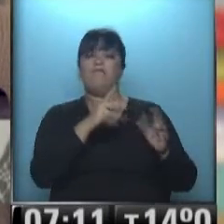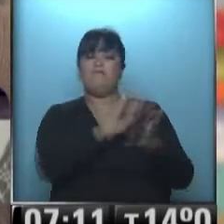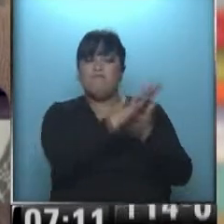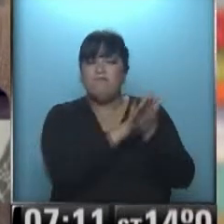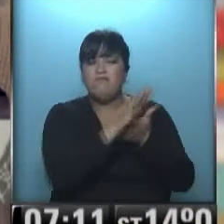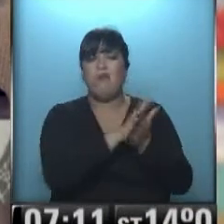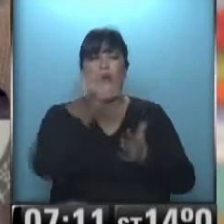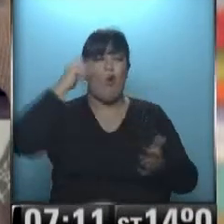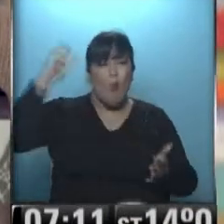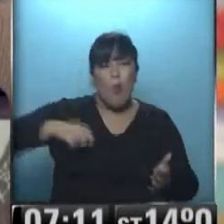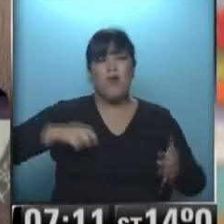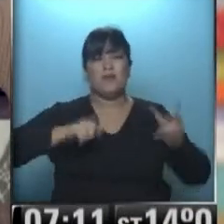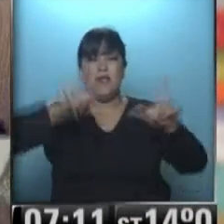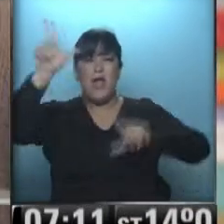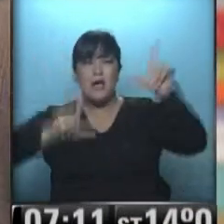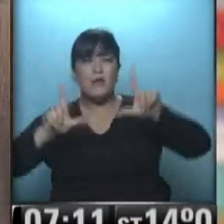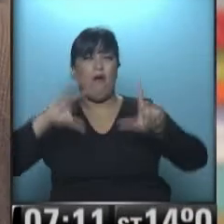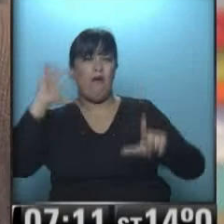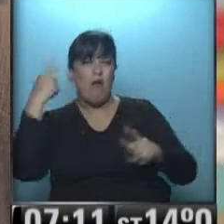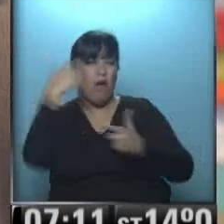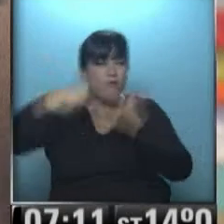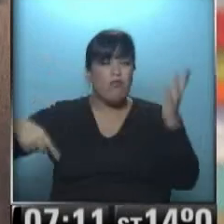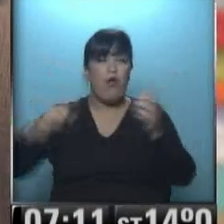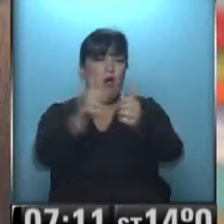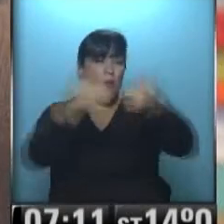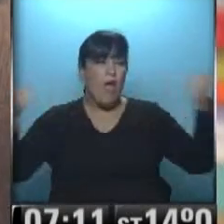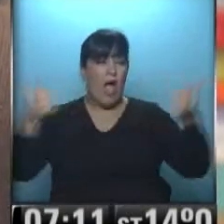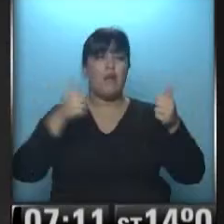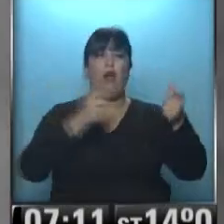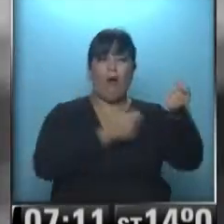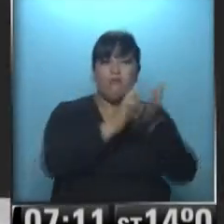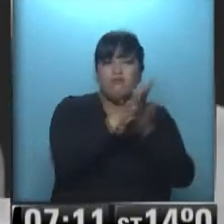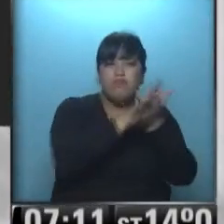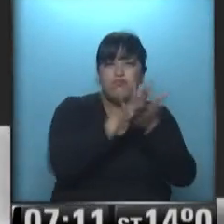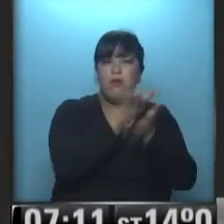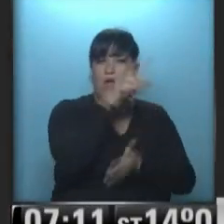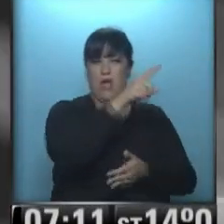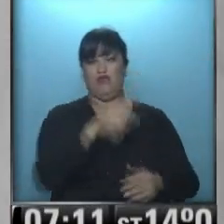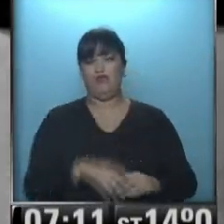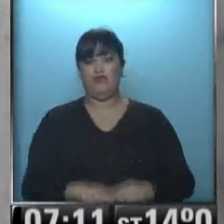medios de comunicación, formadores de opinión pública, etc.